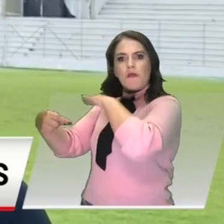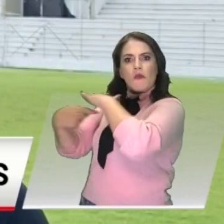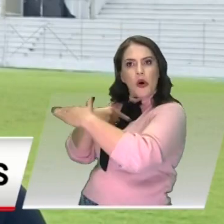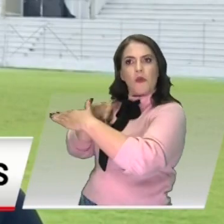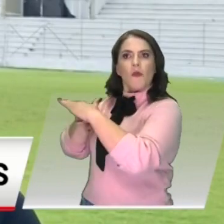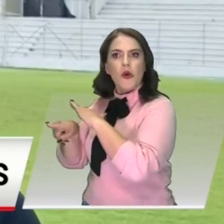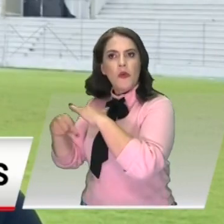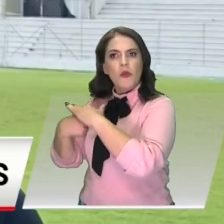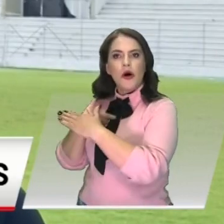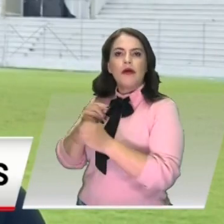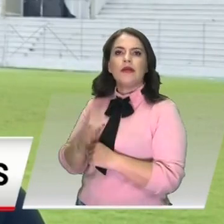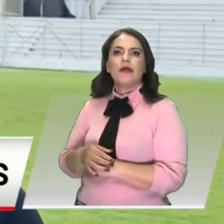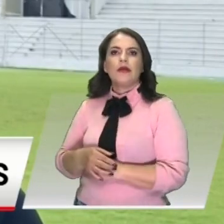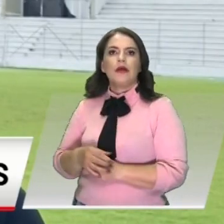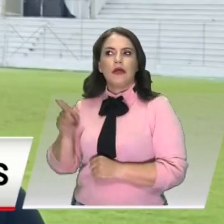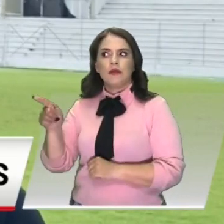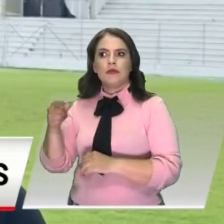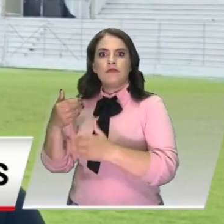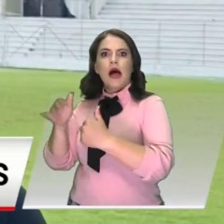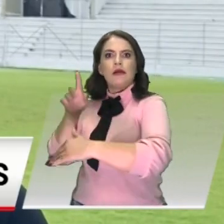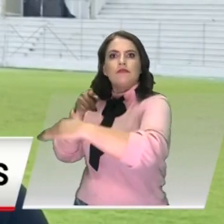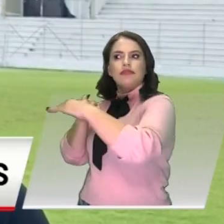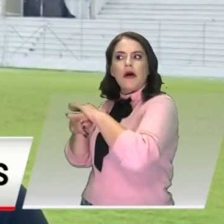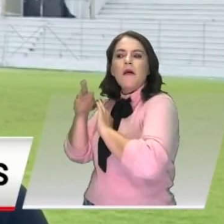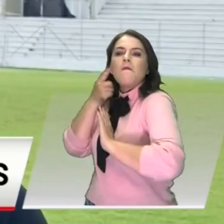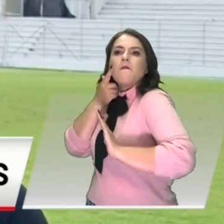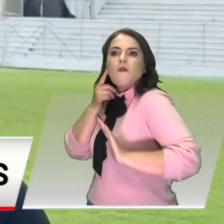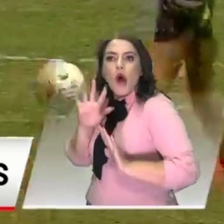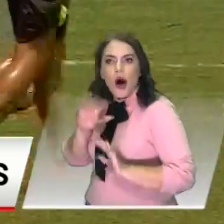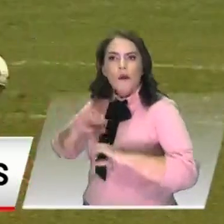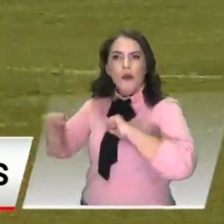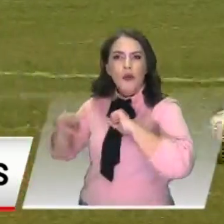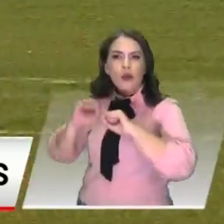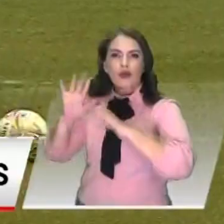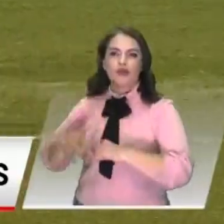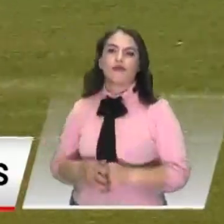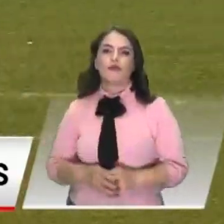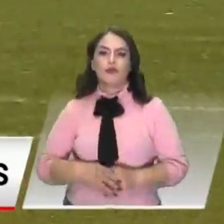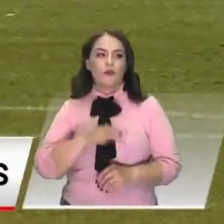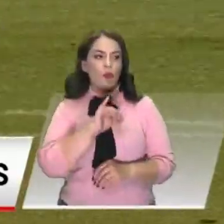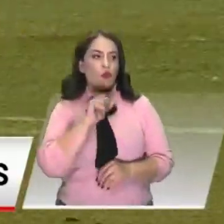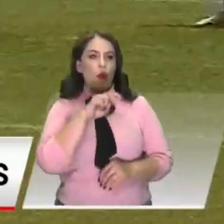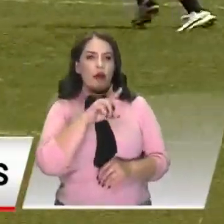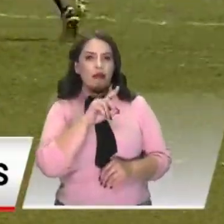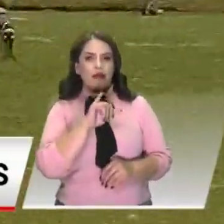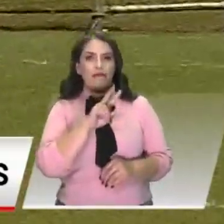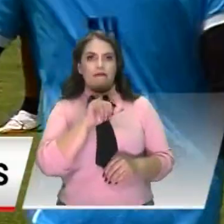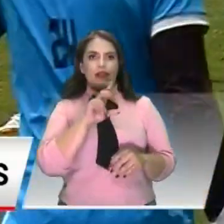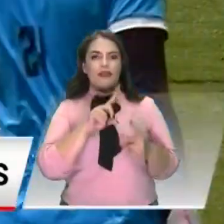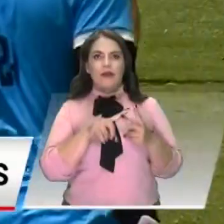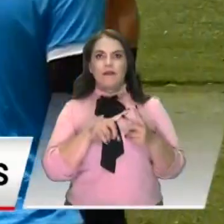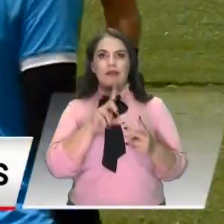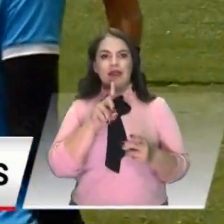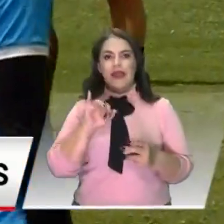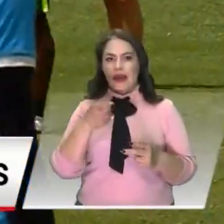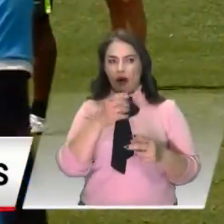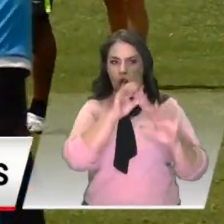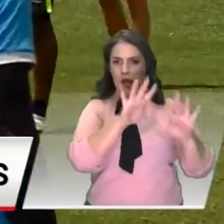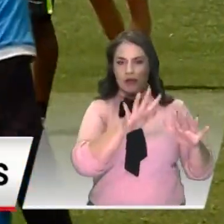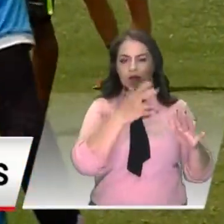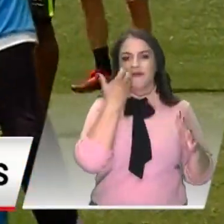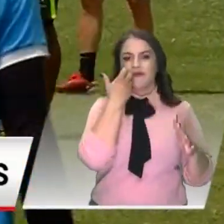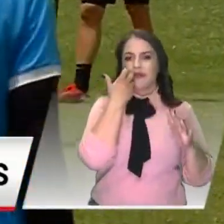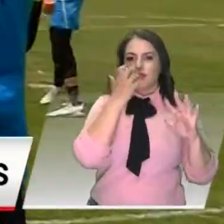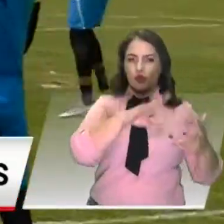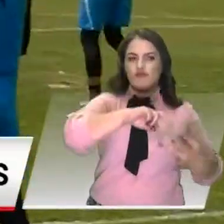que más remates permite entonces intentaremos sacar ventaja de eso Juan David Valencia y Diego Valdés se recuperan de las lesiones